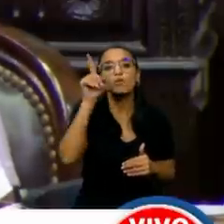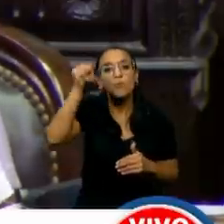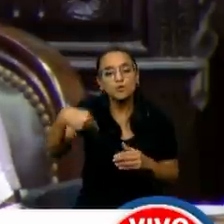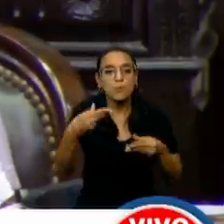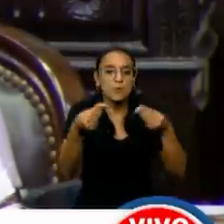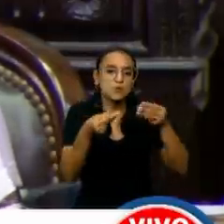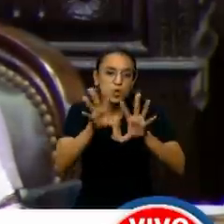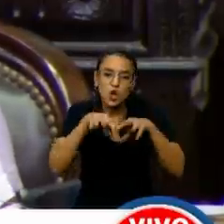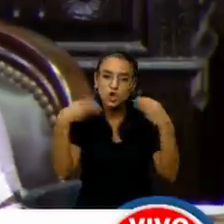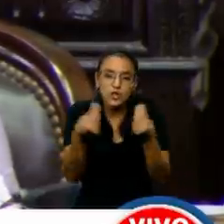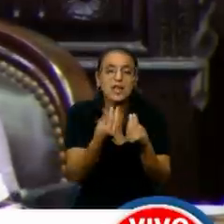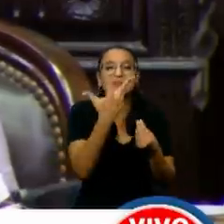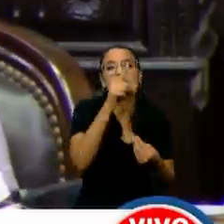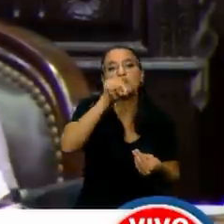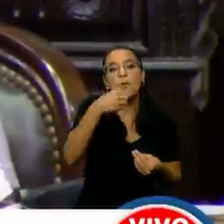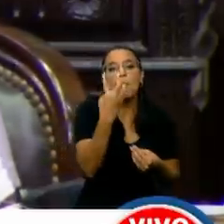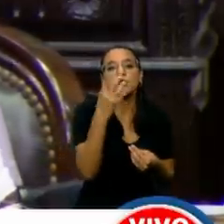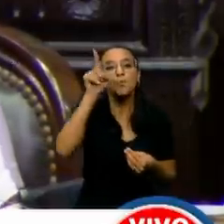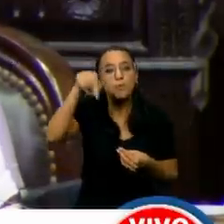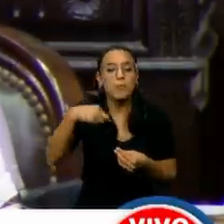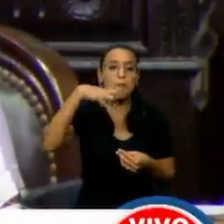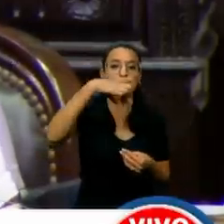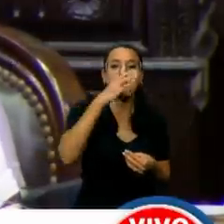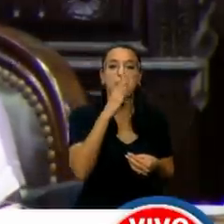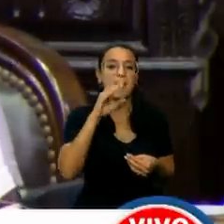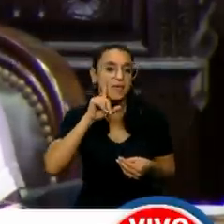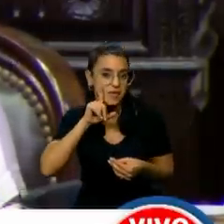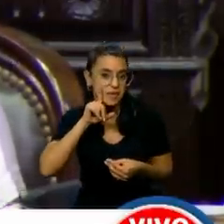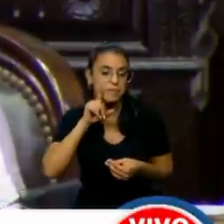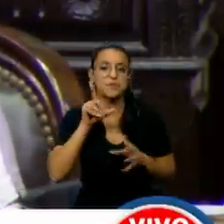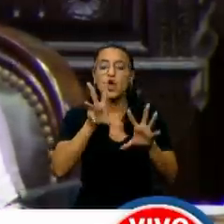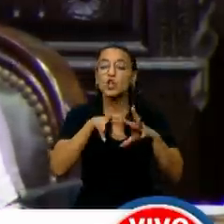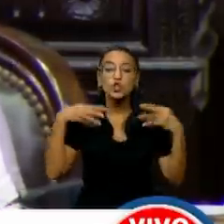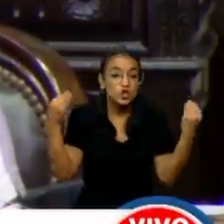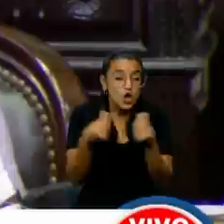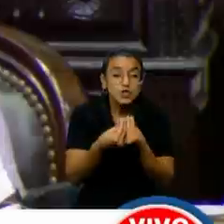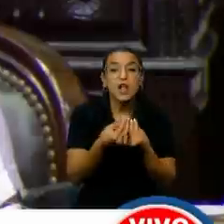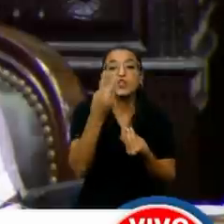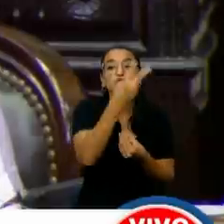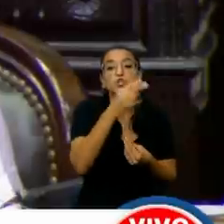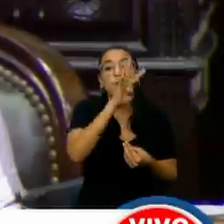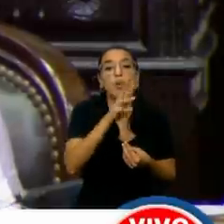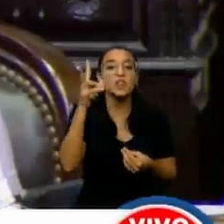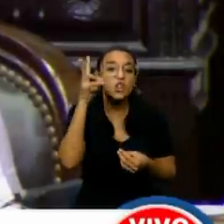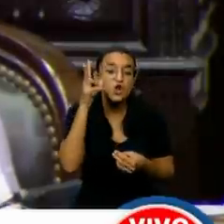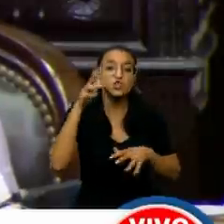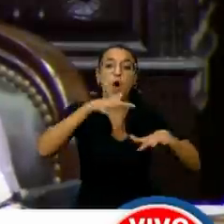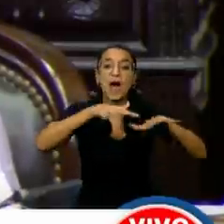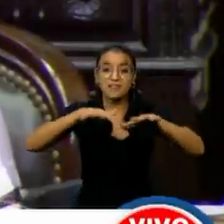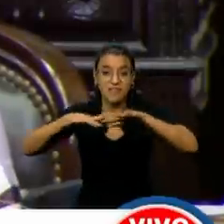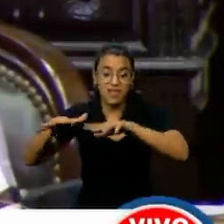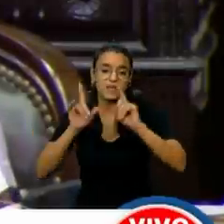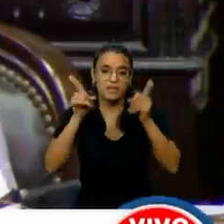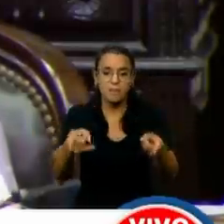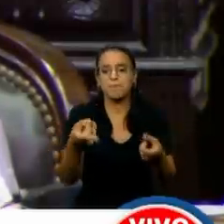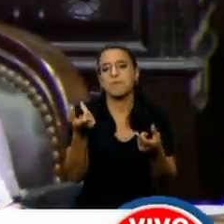presupuesto total y un 3,4 por ciento del producto bruto y en total estamos hablando de 248 actividades incluidas